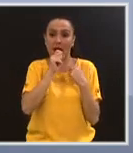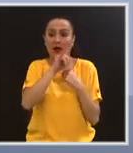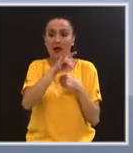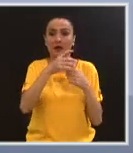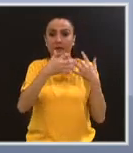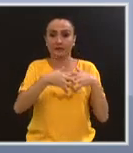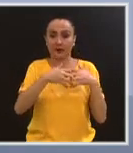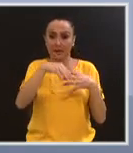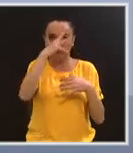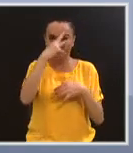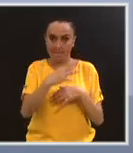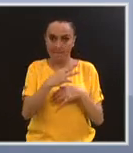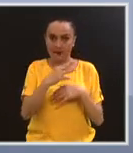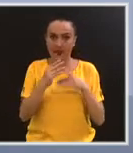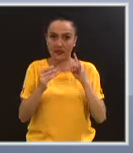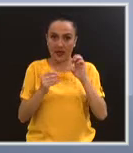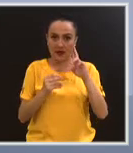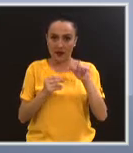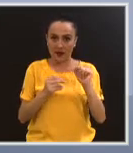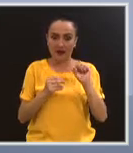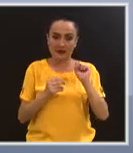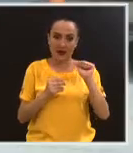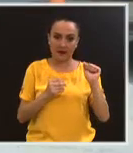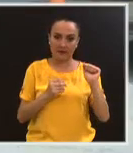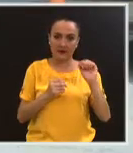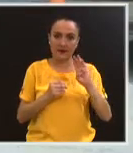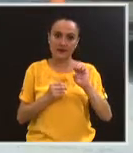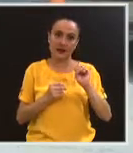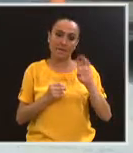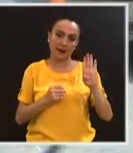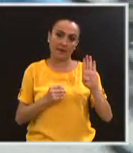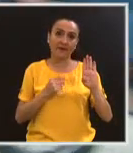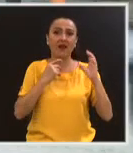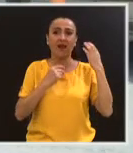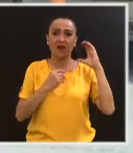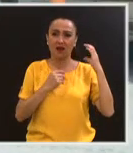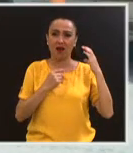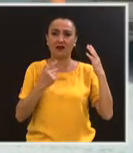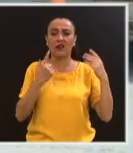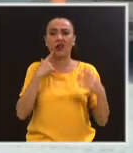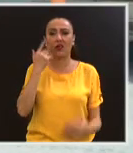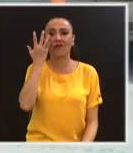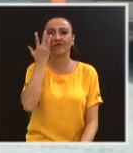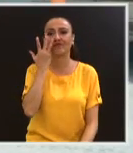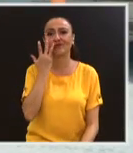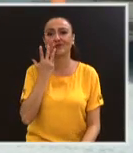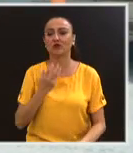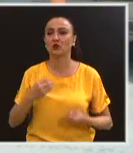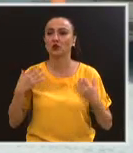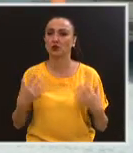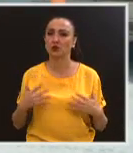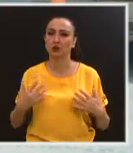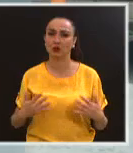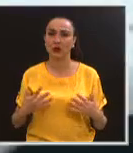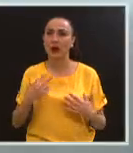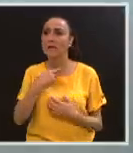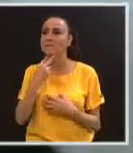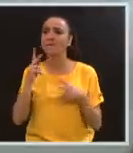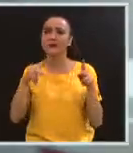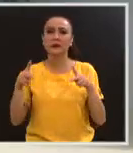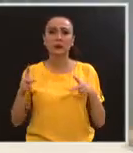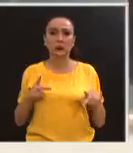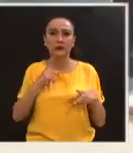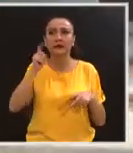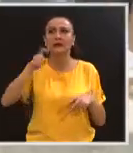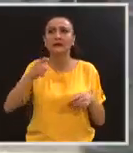desarrolladora mexicana de infraestructura sacb en Cartago La decepción es mucha y El eco de las voces que